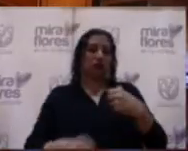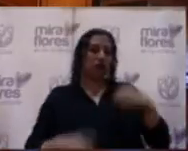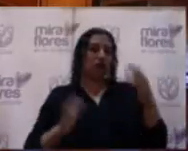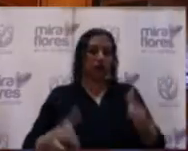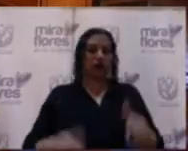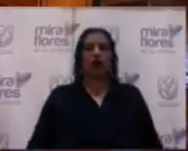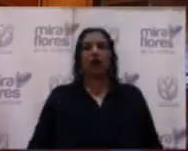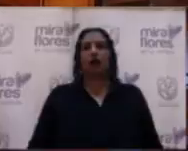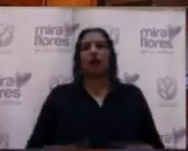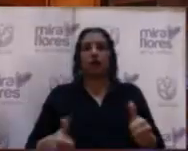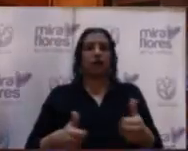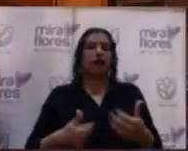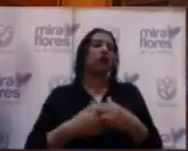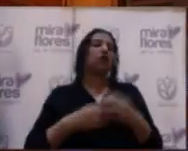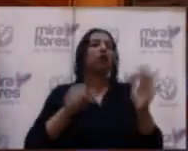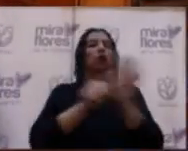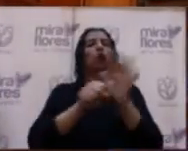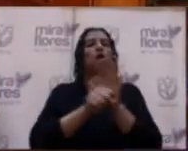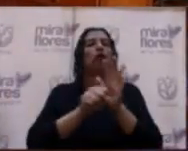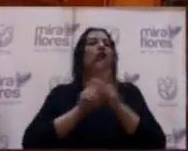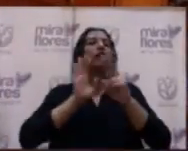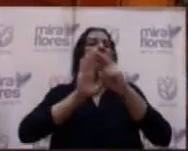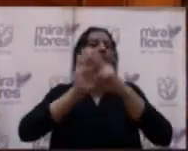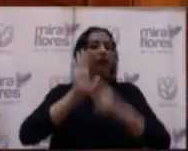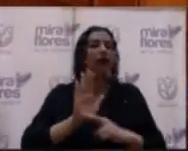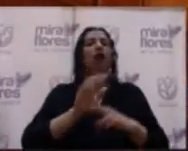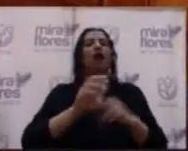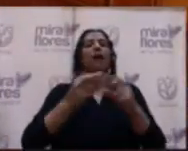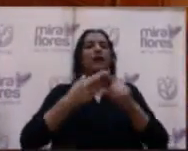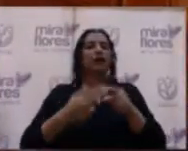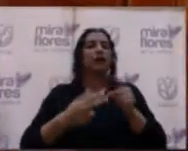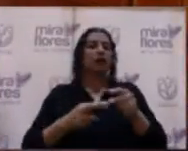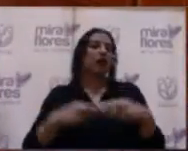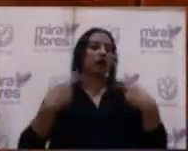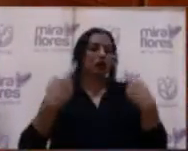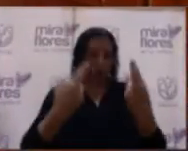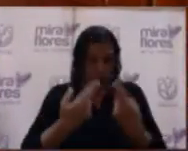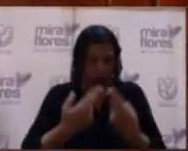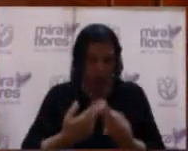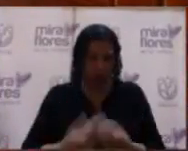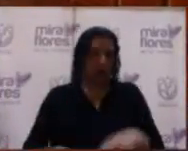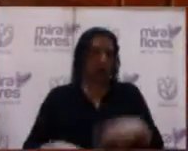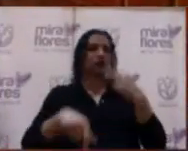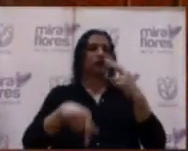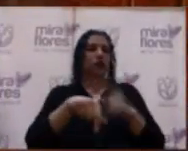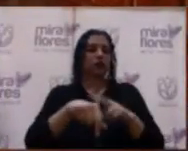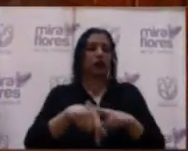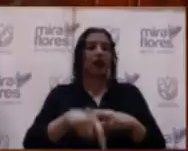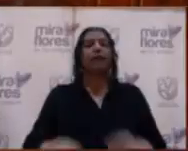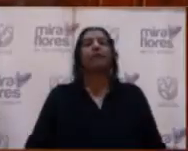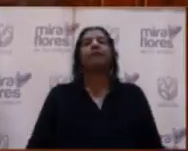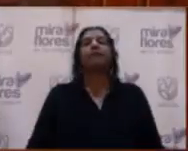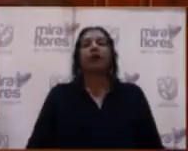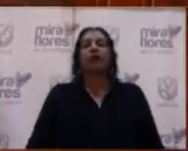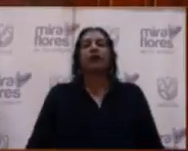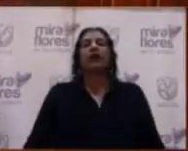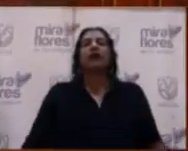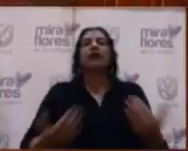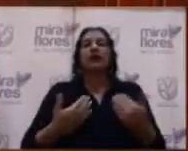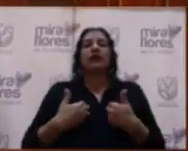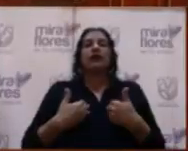bien, con el quórum reglamentario damos por instalada la sesión de la fecha. Es una sesión ordinaria, como hemos mencionado, y